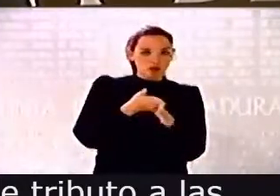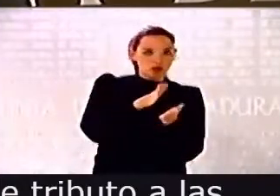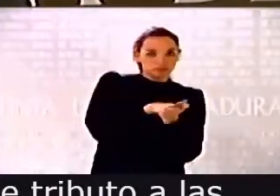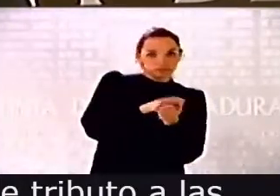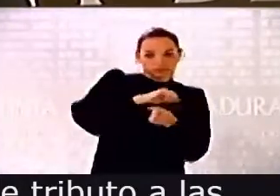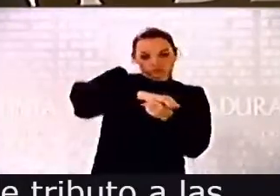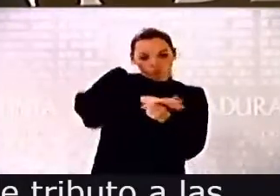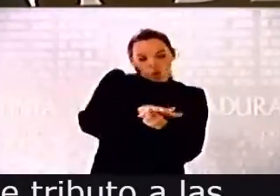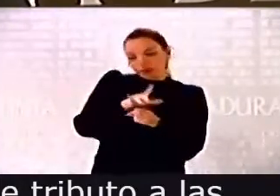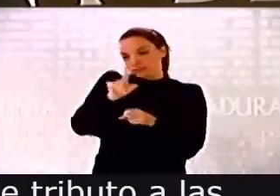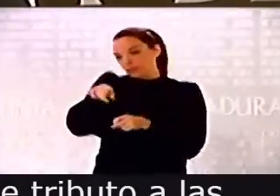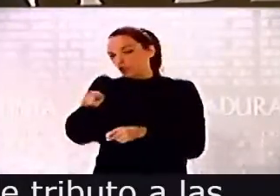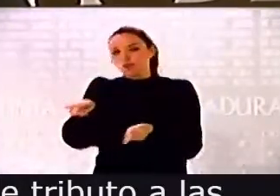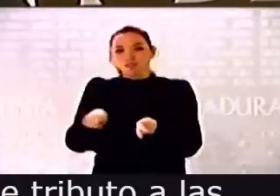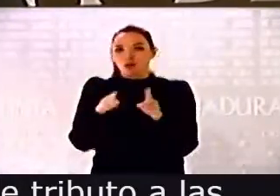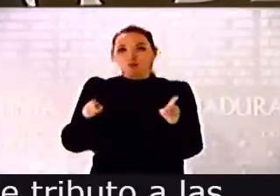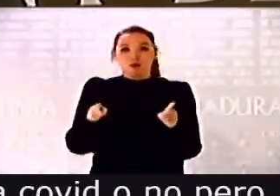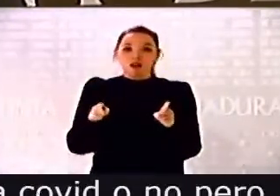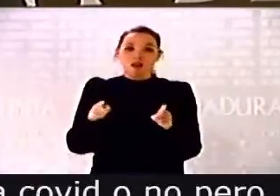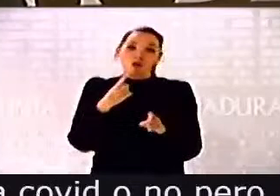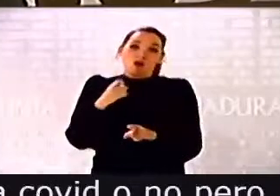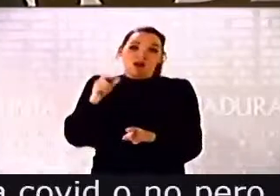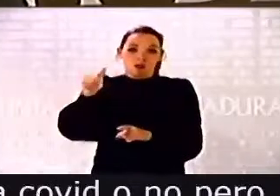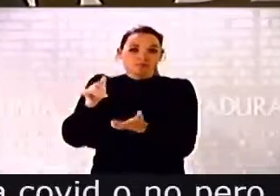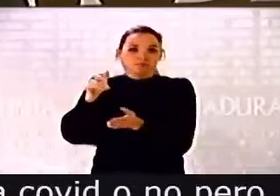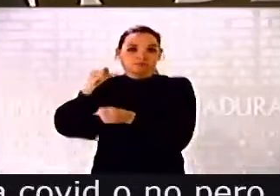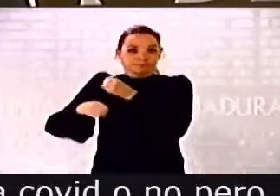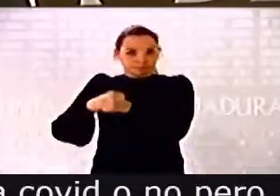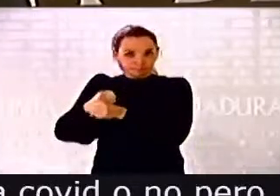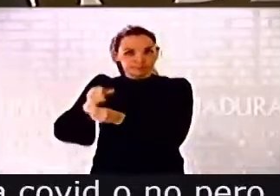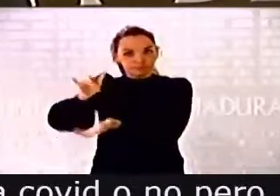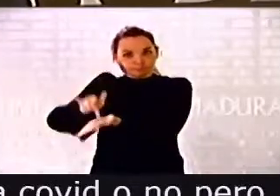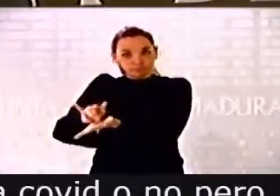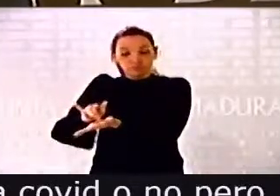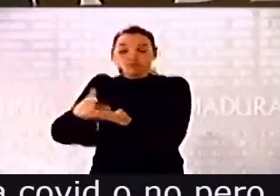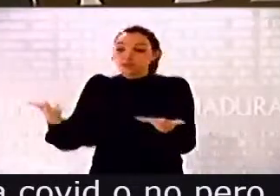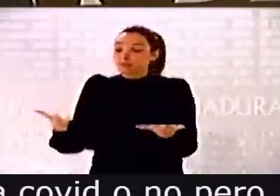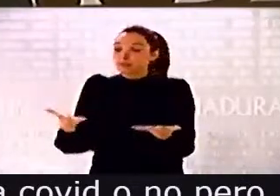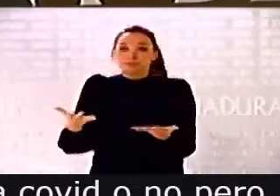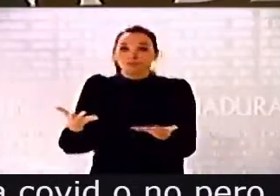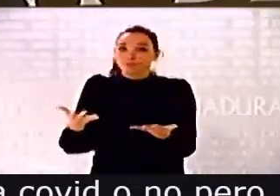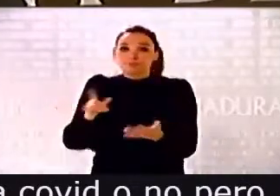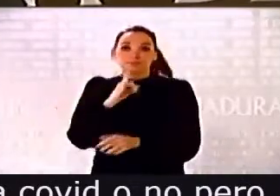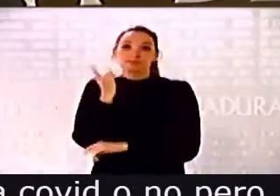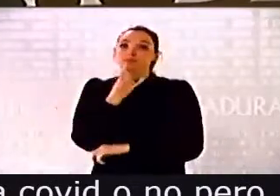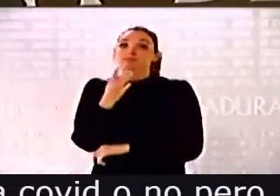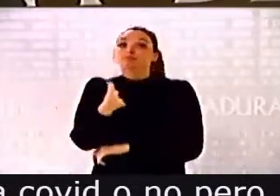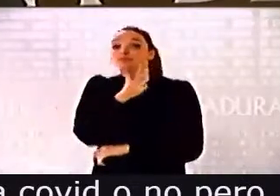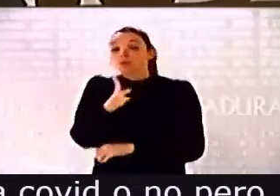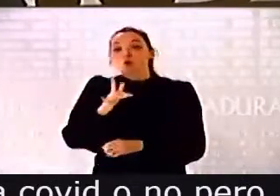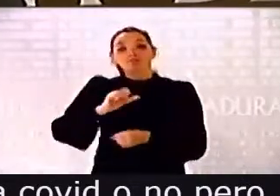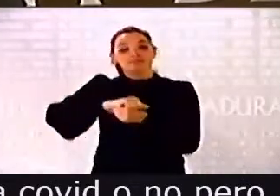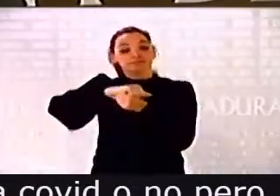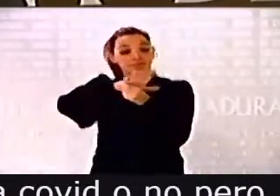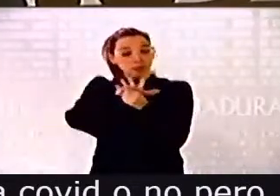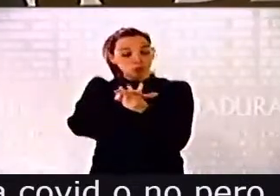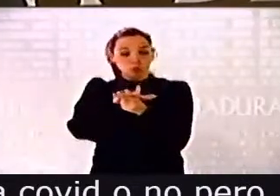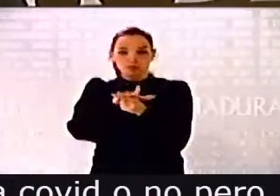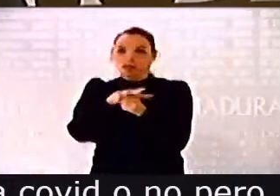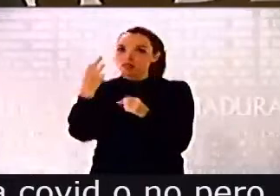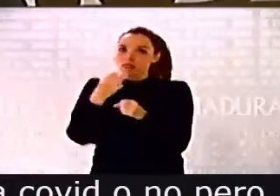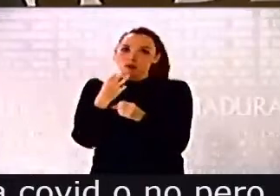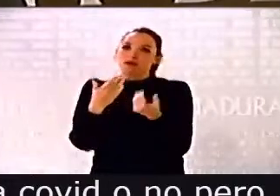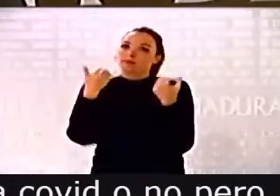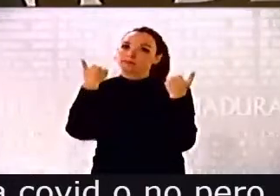pero lamentablemente la incidencia del coronavirus nos pide que llame a la